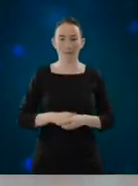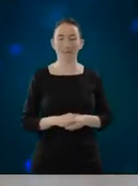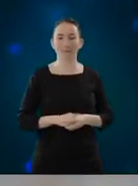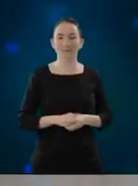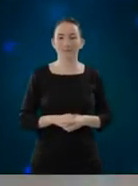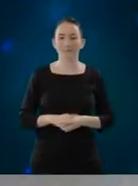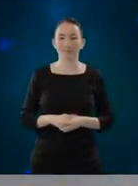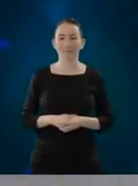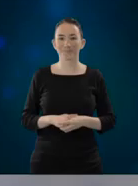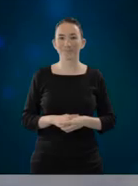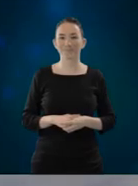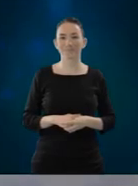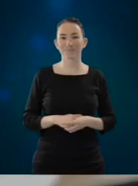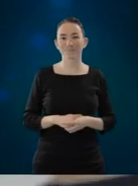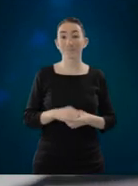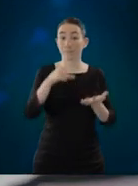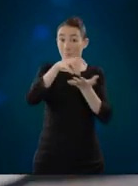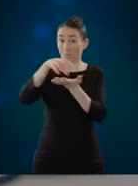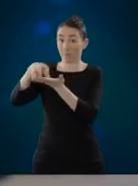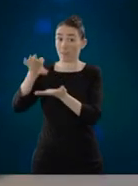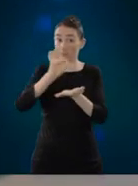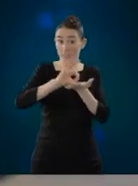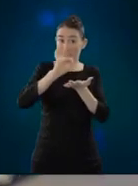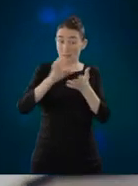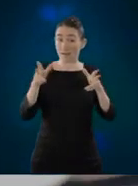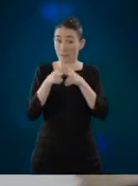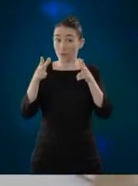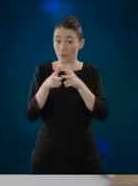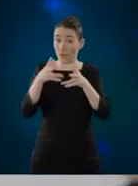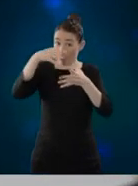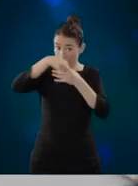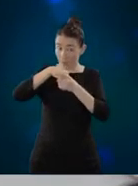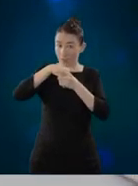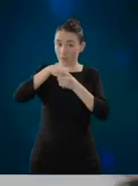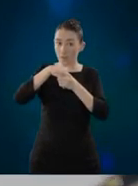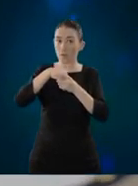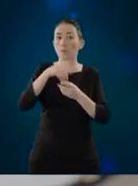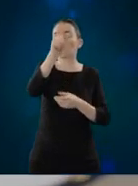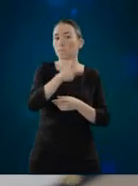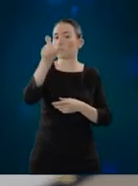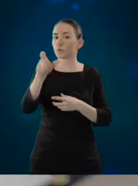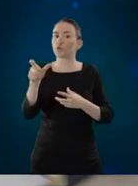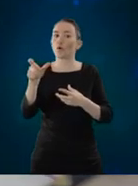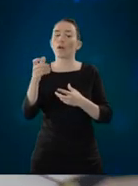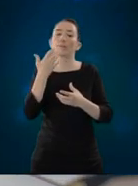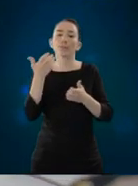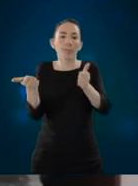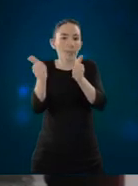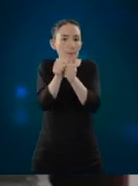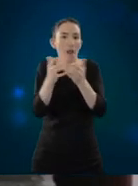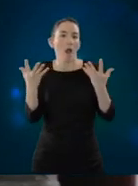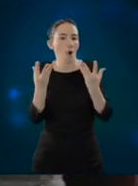Desde los Centros de Servicios Sociales se organiza el acompañamiento a las personas dependientes, también a